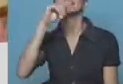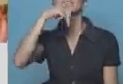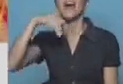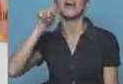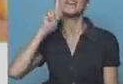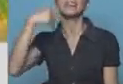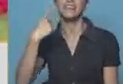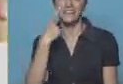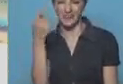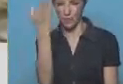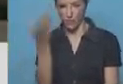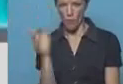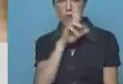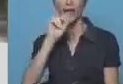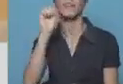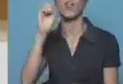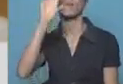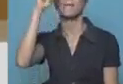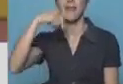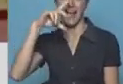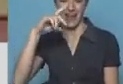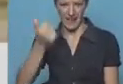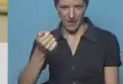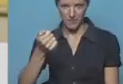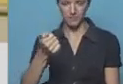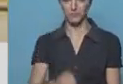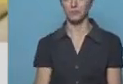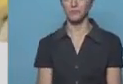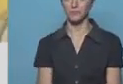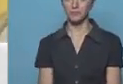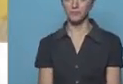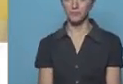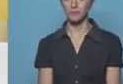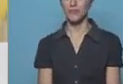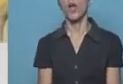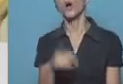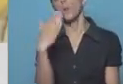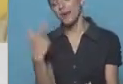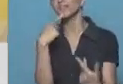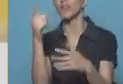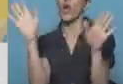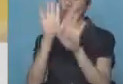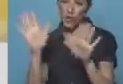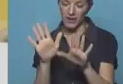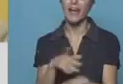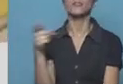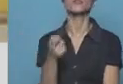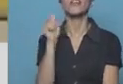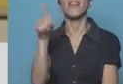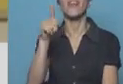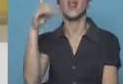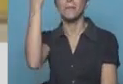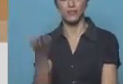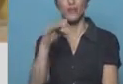suegra de Carlos Zannini, bien. Blanca Alzúa, allí, por eso le dijo hola, Blanquita. La suegra de Carlos Zannini, lo confirmamos la